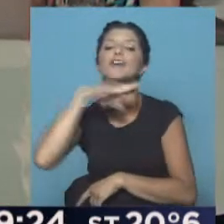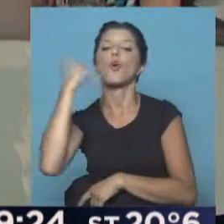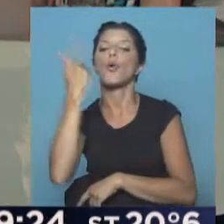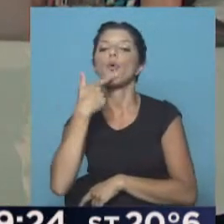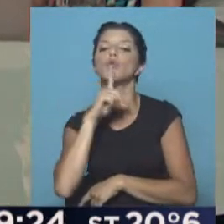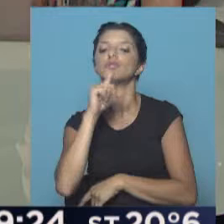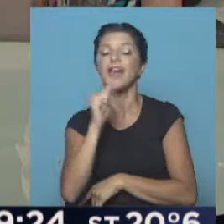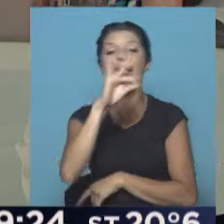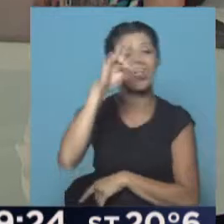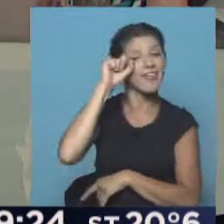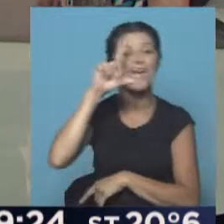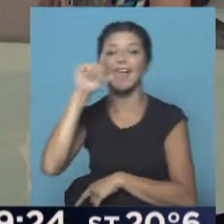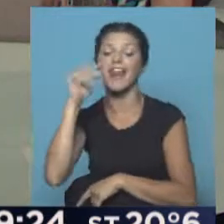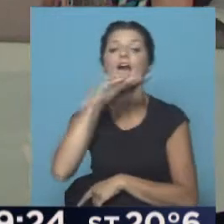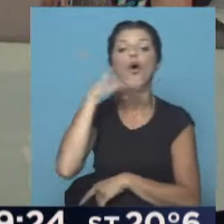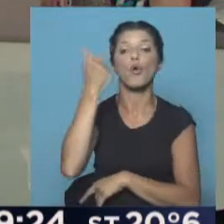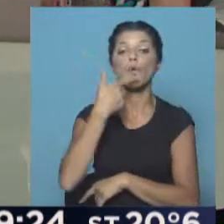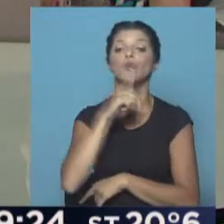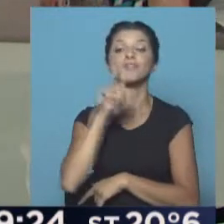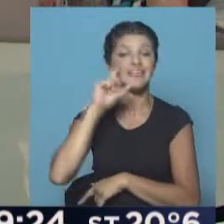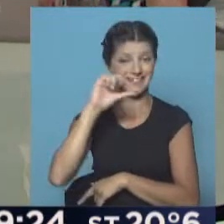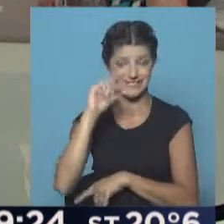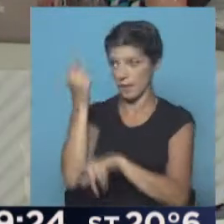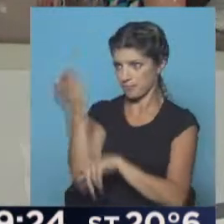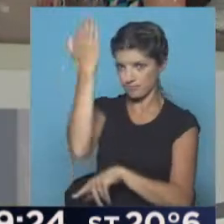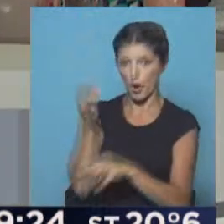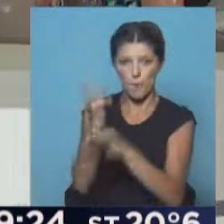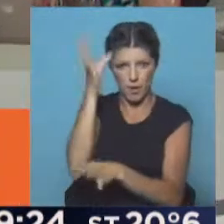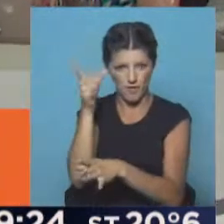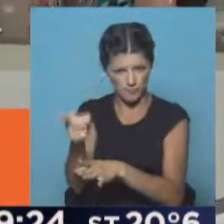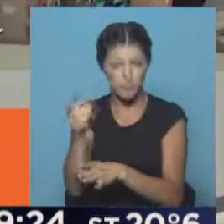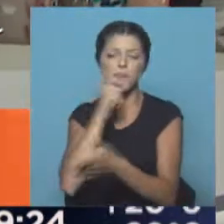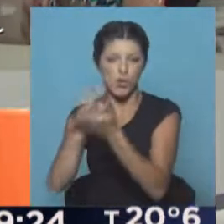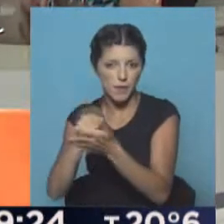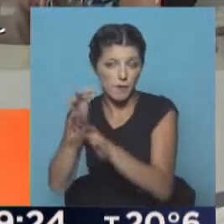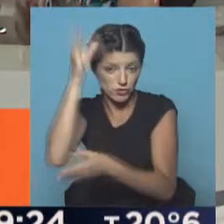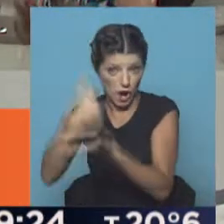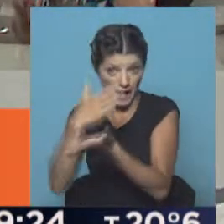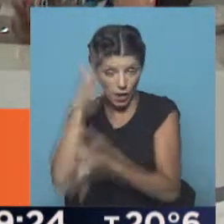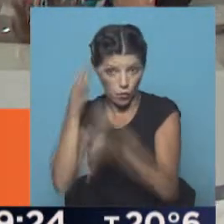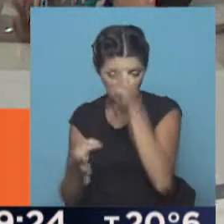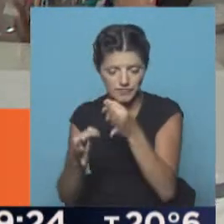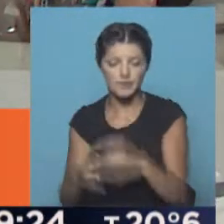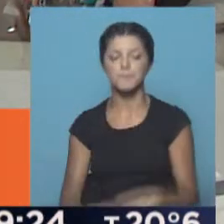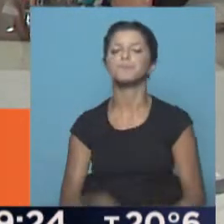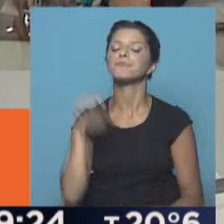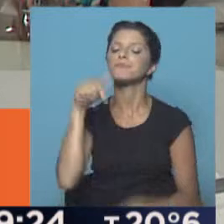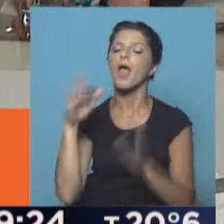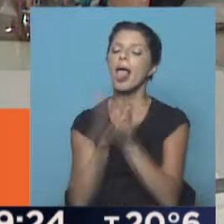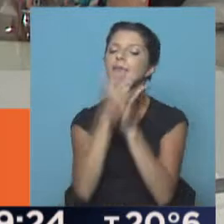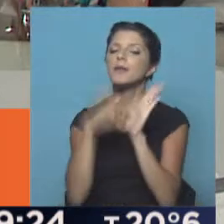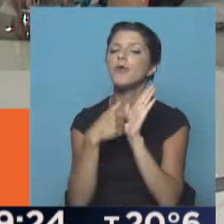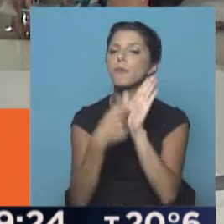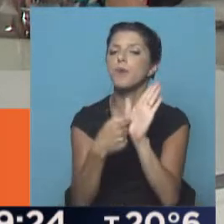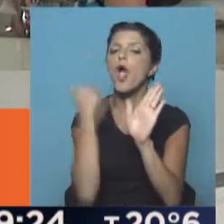está acreditada en tribunales, se especializa en ese área. Y lo interesante y atractivo del libro es que justamente cuentan cómo funciona la